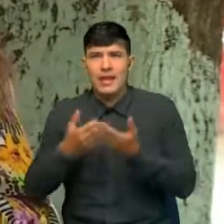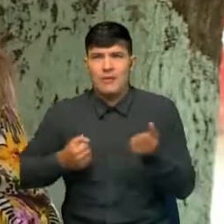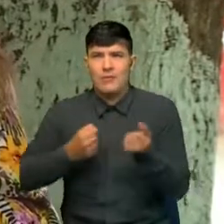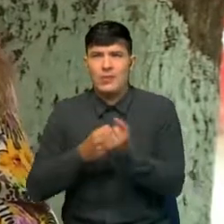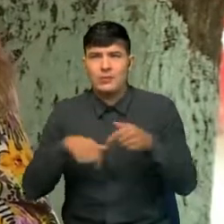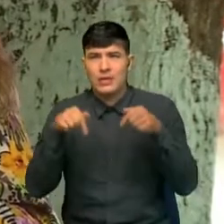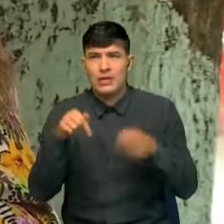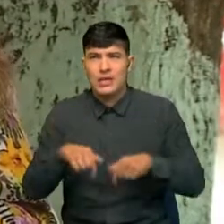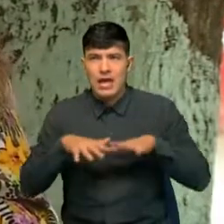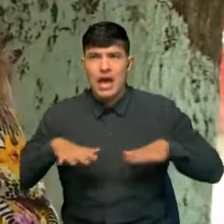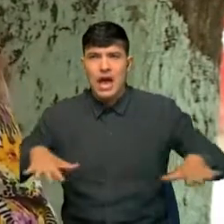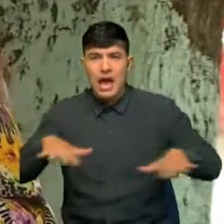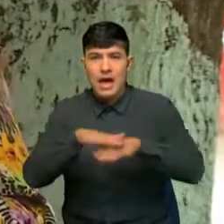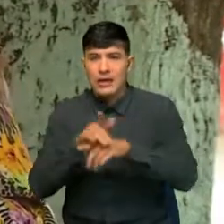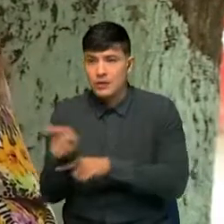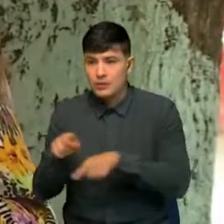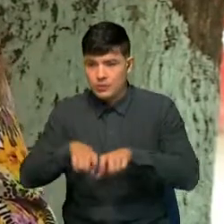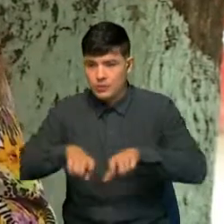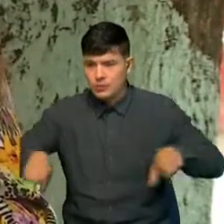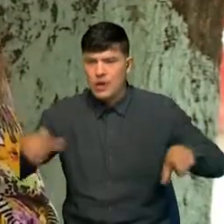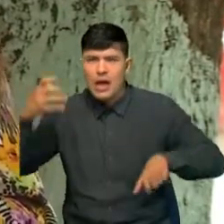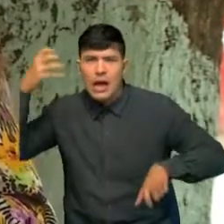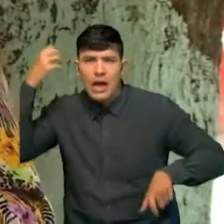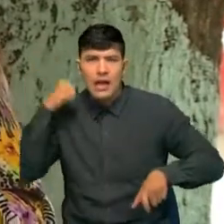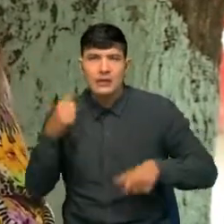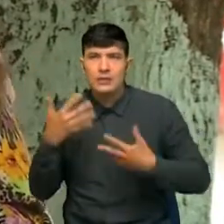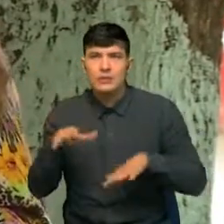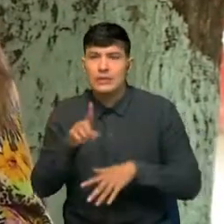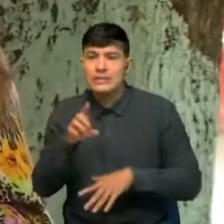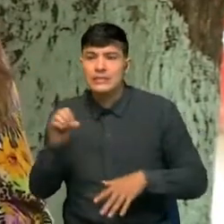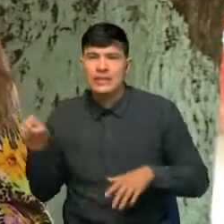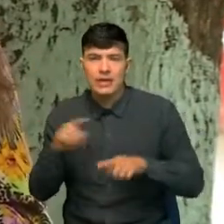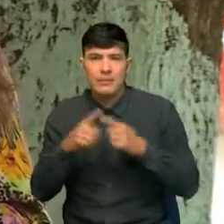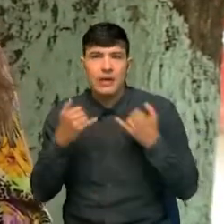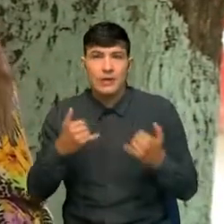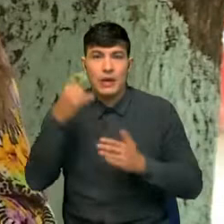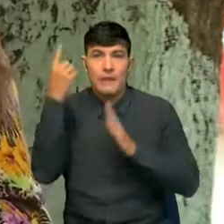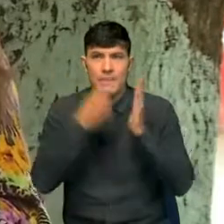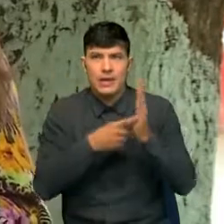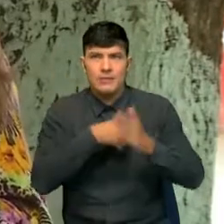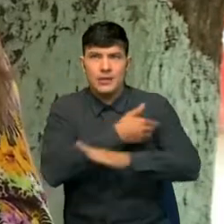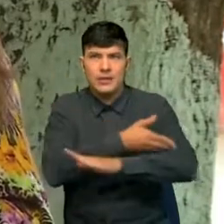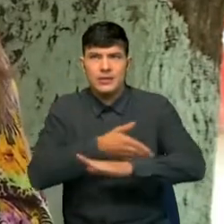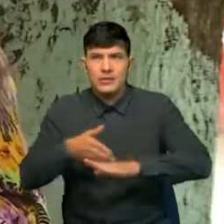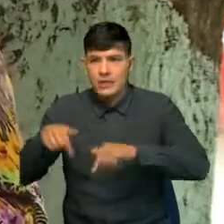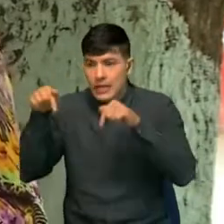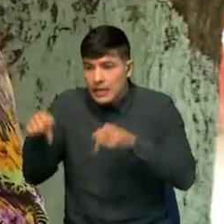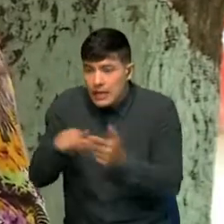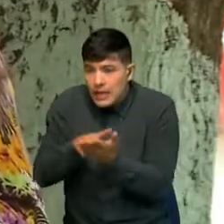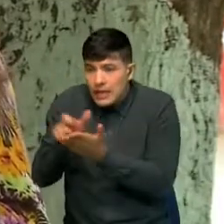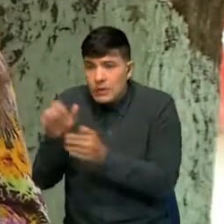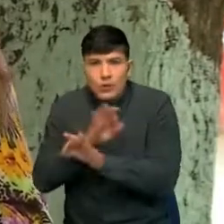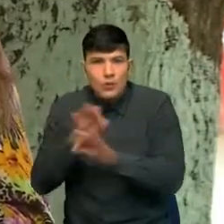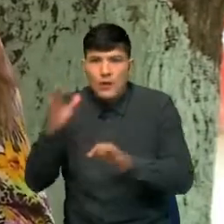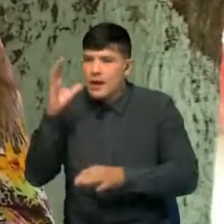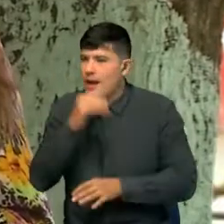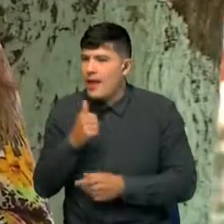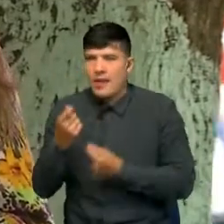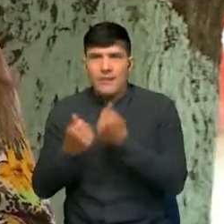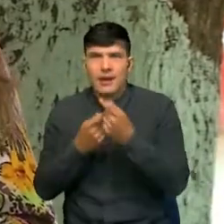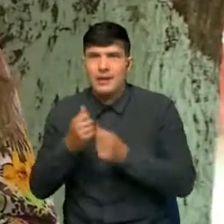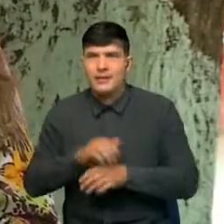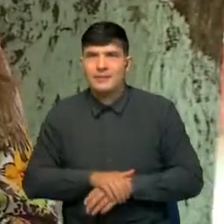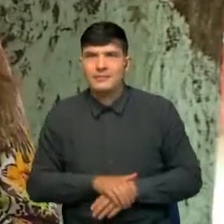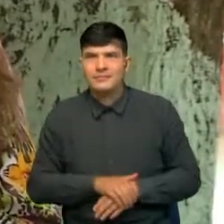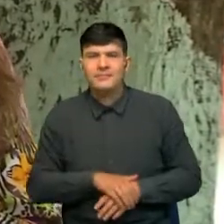y envergadura, como fue el acueducto, que en esa época eran 100, ahorita son 1.000 millones de pesos, ¿sí? Porque aquí Girón nunca tenía plata. Y son obras nunca muy